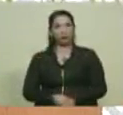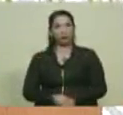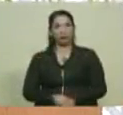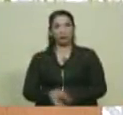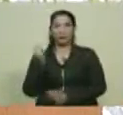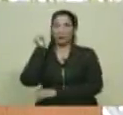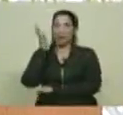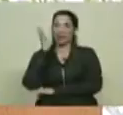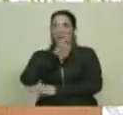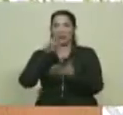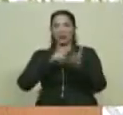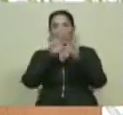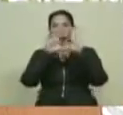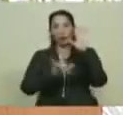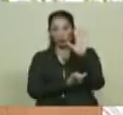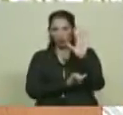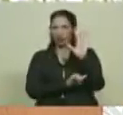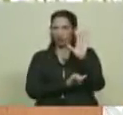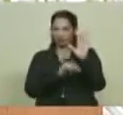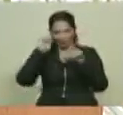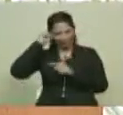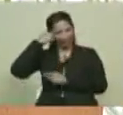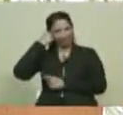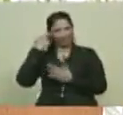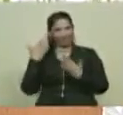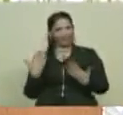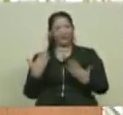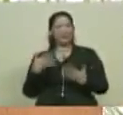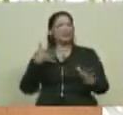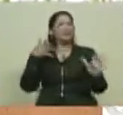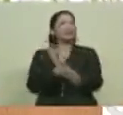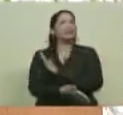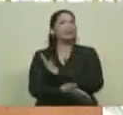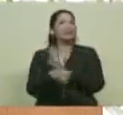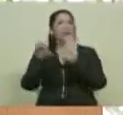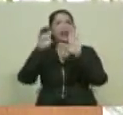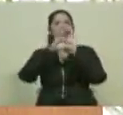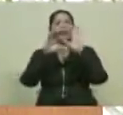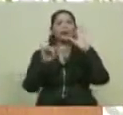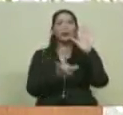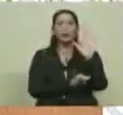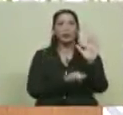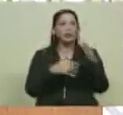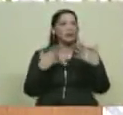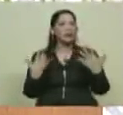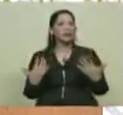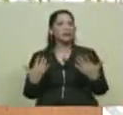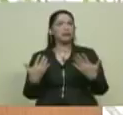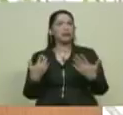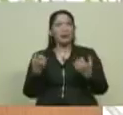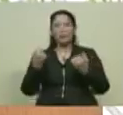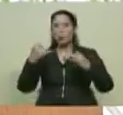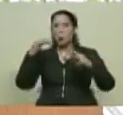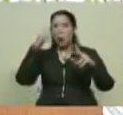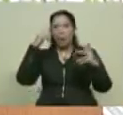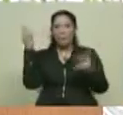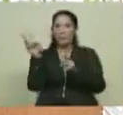Asamblea Nacional Constituyente. ¿Qué era la Asamblea Nacional Constituyente para muchos venezolanos en ese